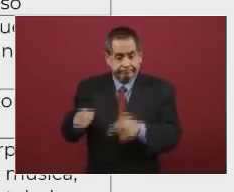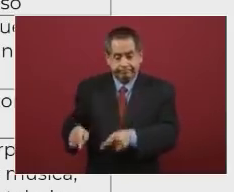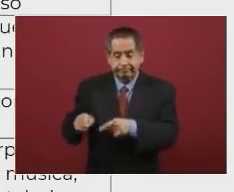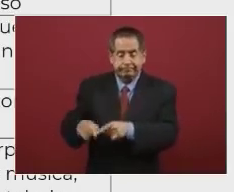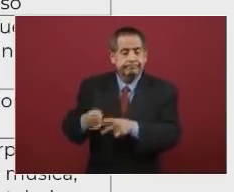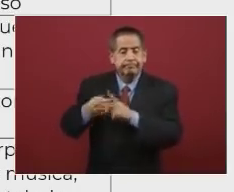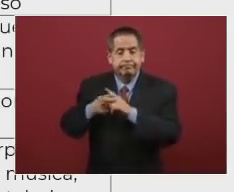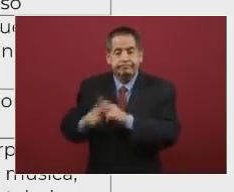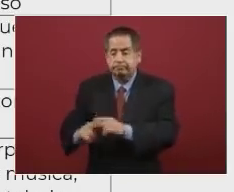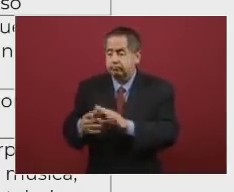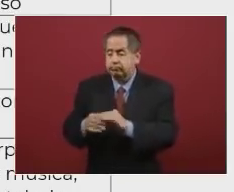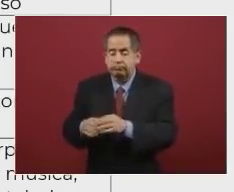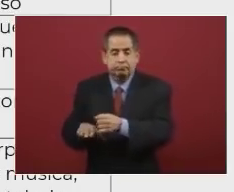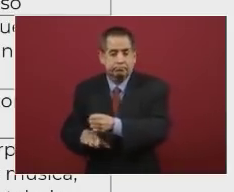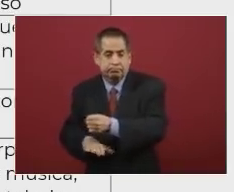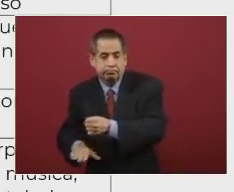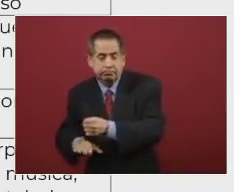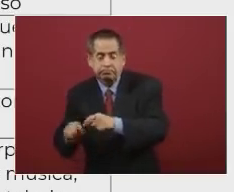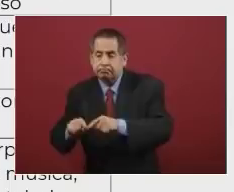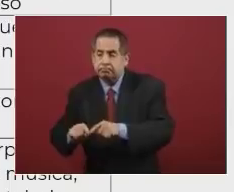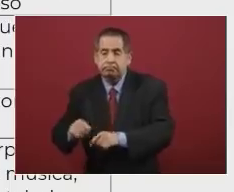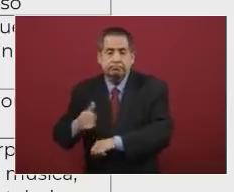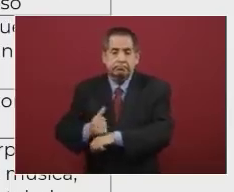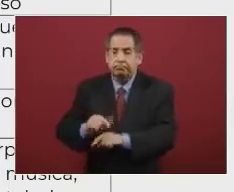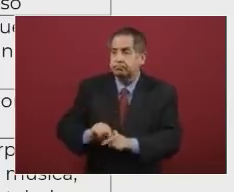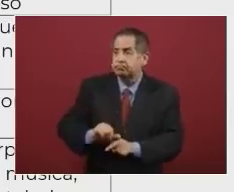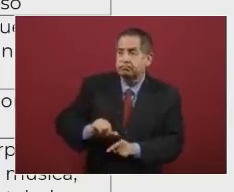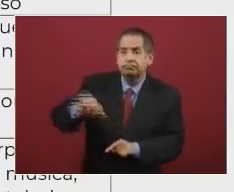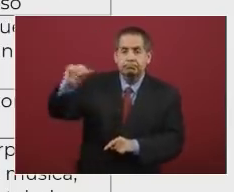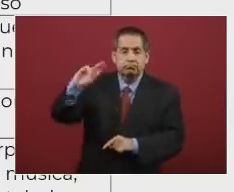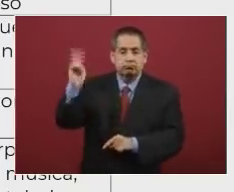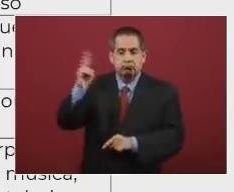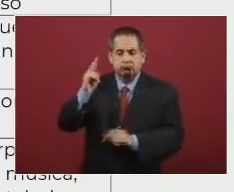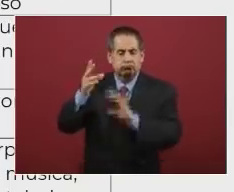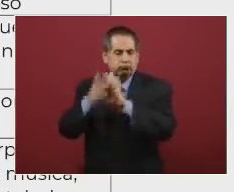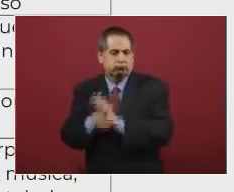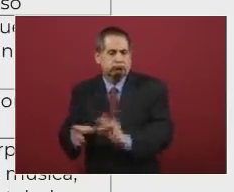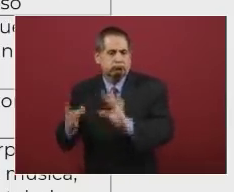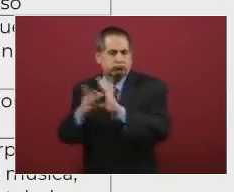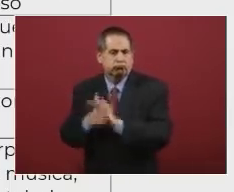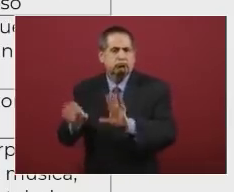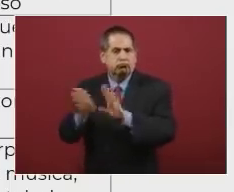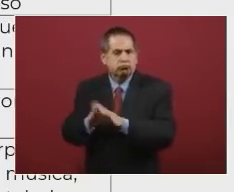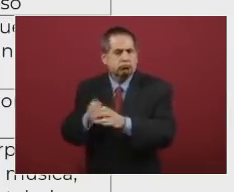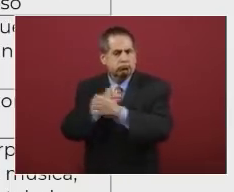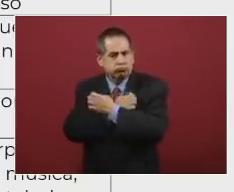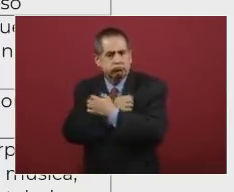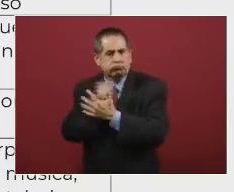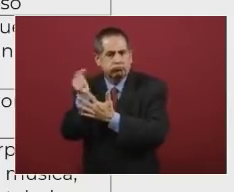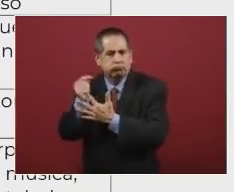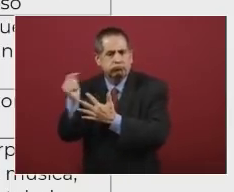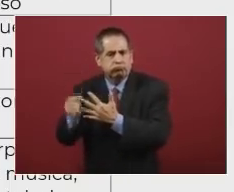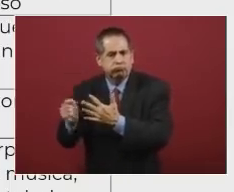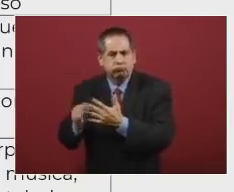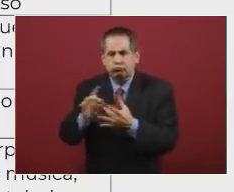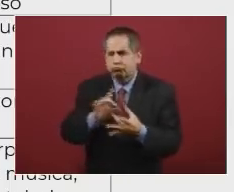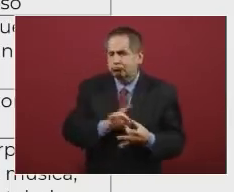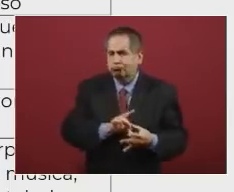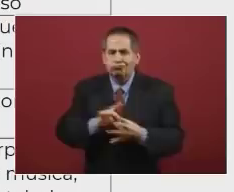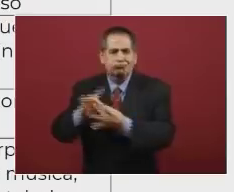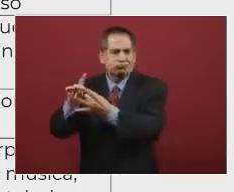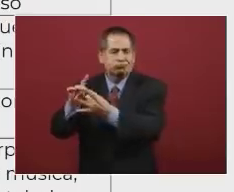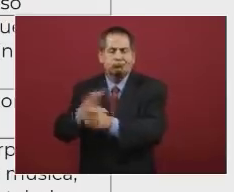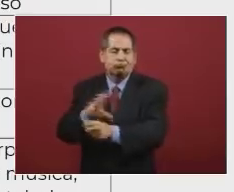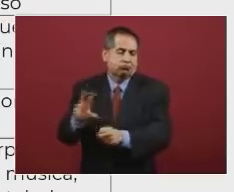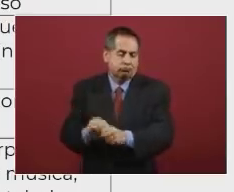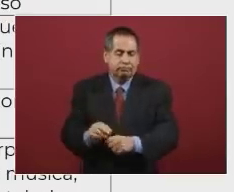inicial hasta el superior y se le da coherencia a todo el sistema. En la